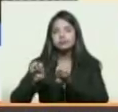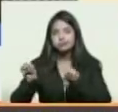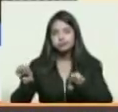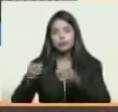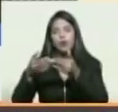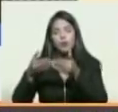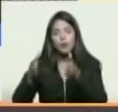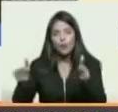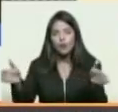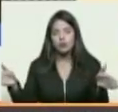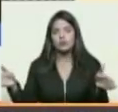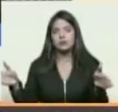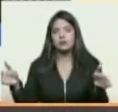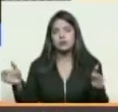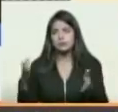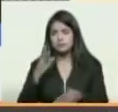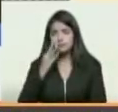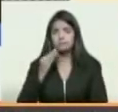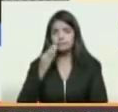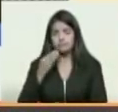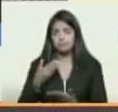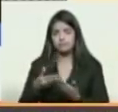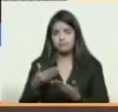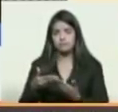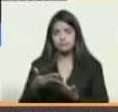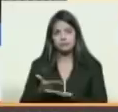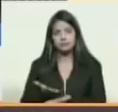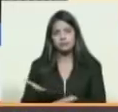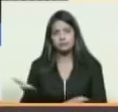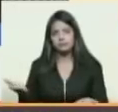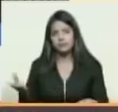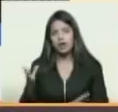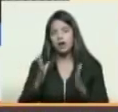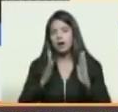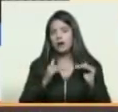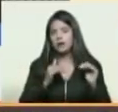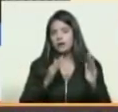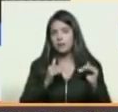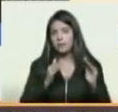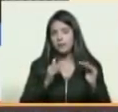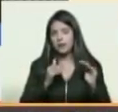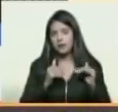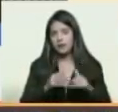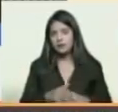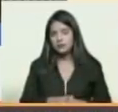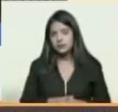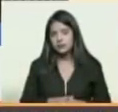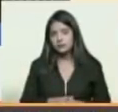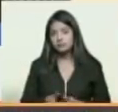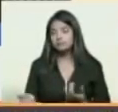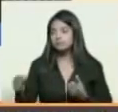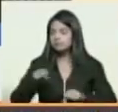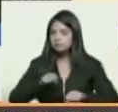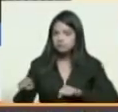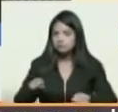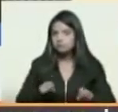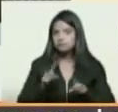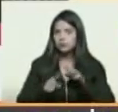público y con las vivencias que dan expresión a la esperanza que moviliza la creación de lo